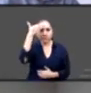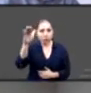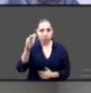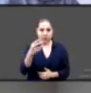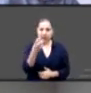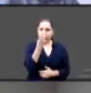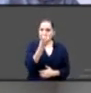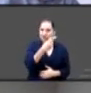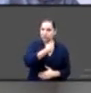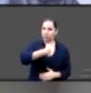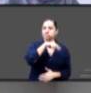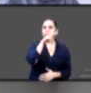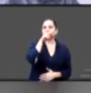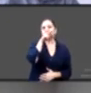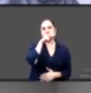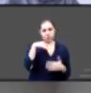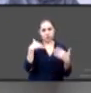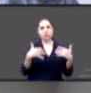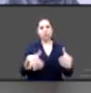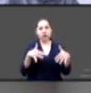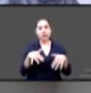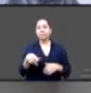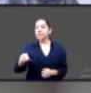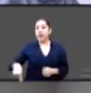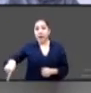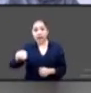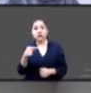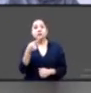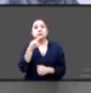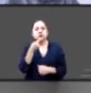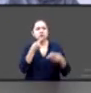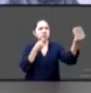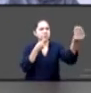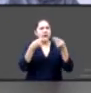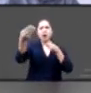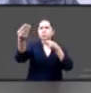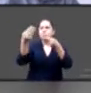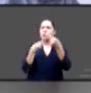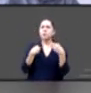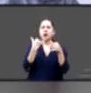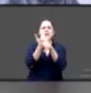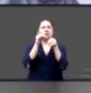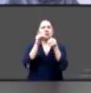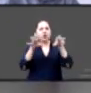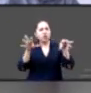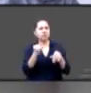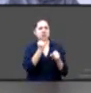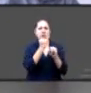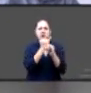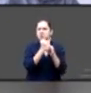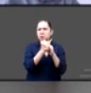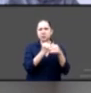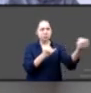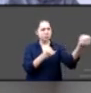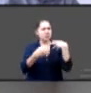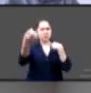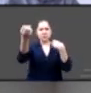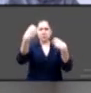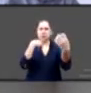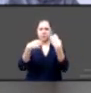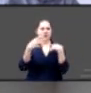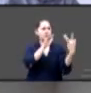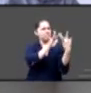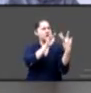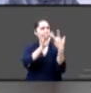¿Esto qué quiere decir? Niños de que reciben información que no estaban procurando en Internet, niños que reciben comunicaciones de personas que ellos no conocen